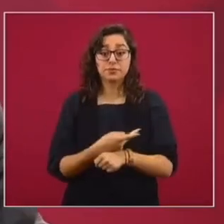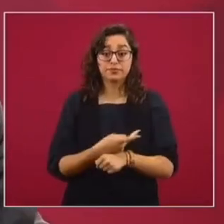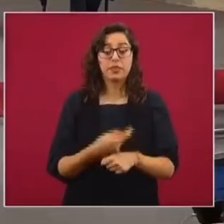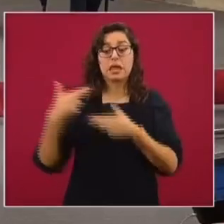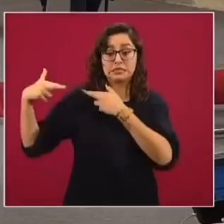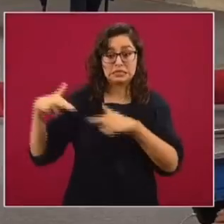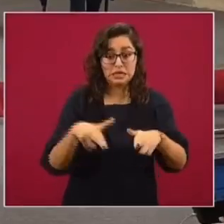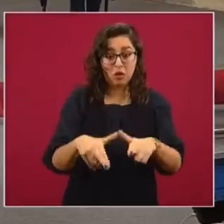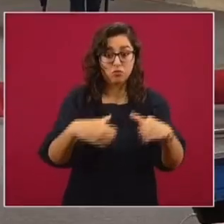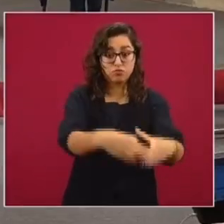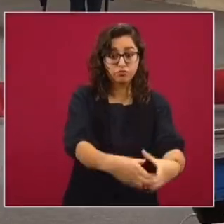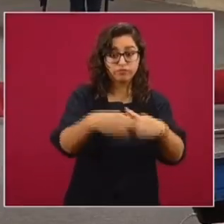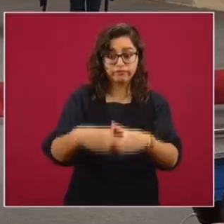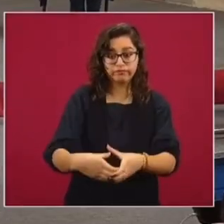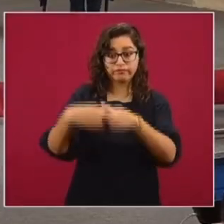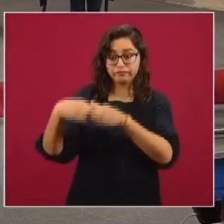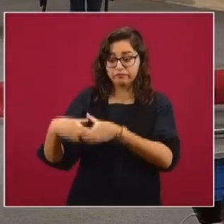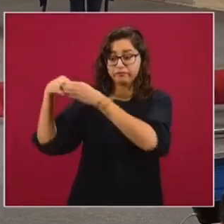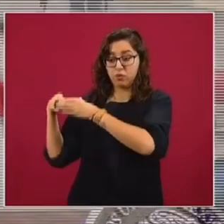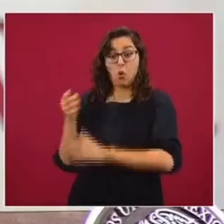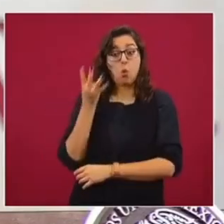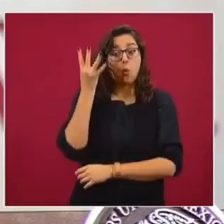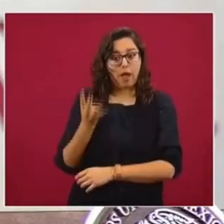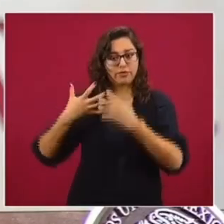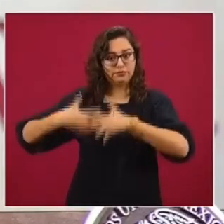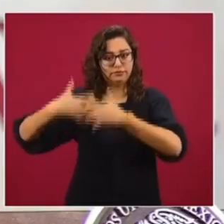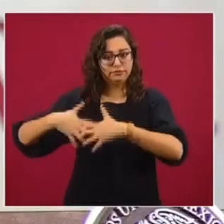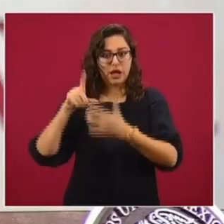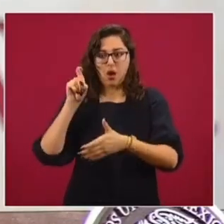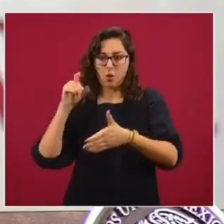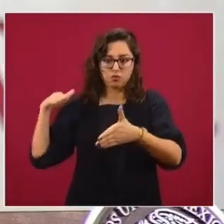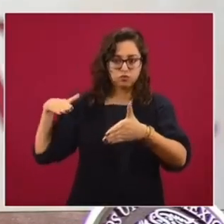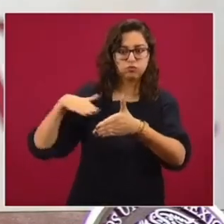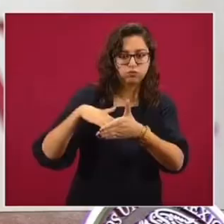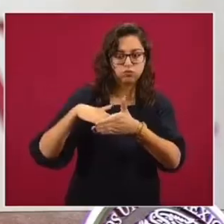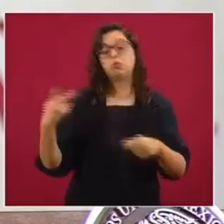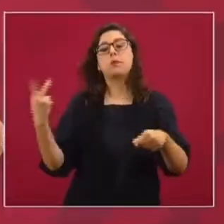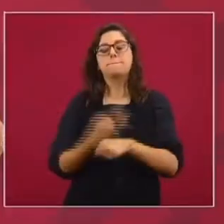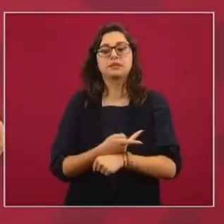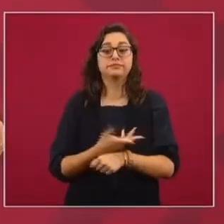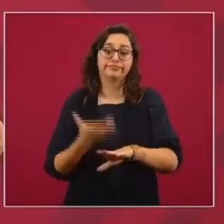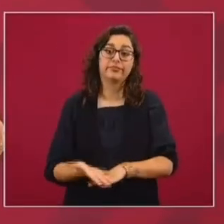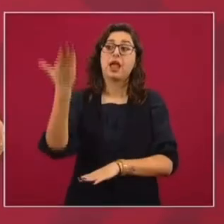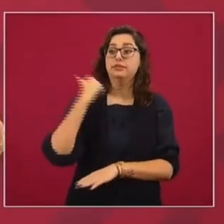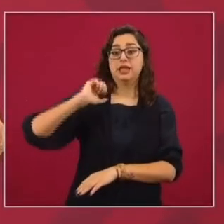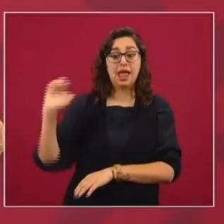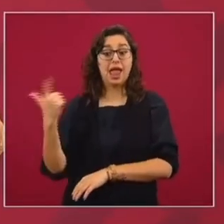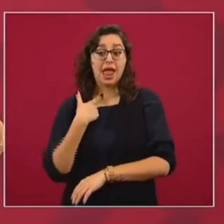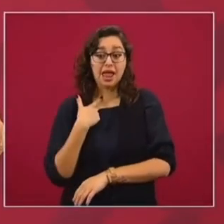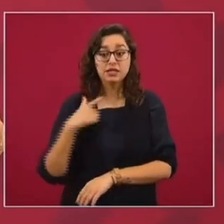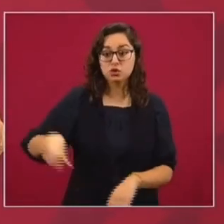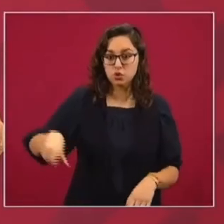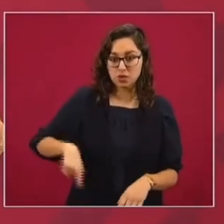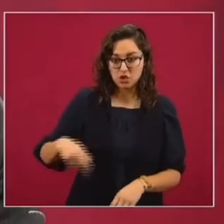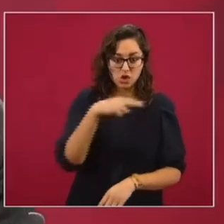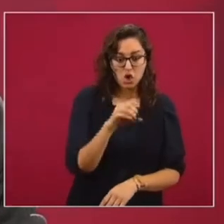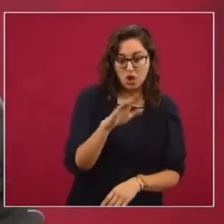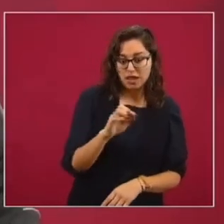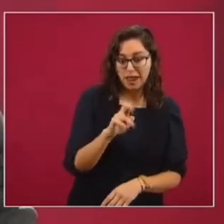presas, porque la política neoliberal llevó a que estas hidroeléctricas, en vez de turbinar